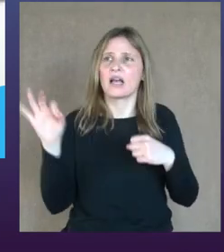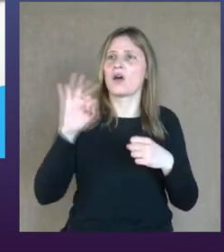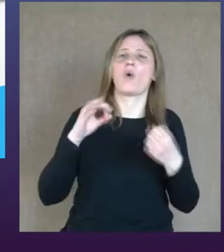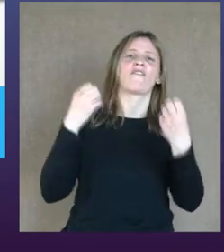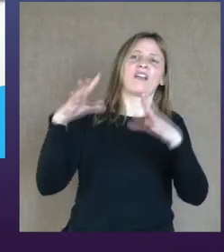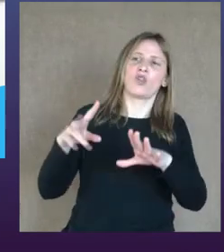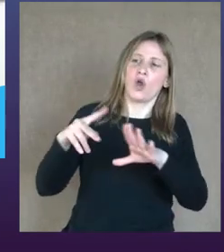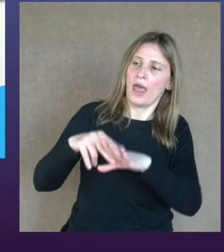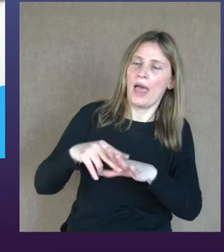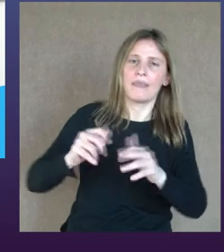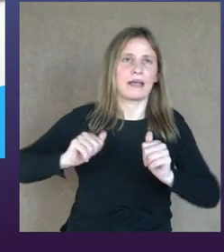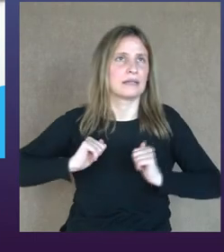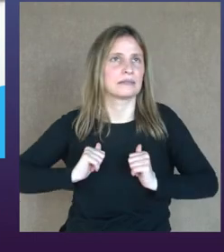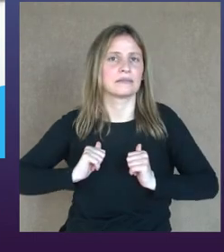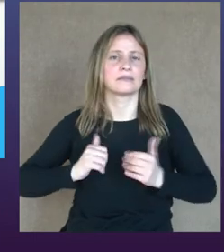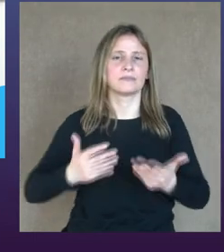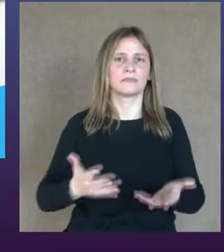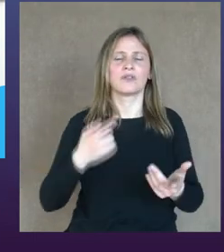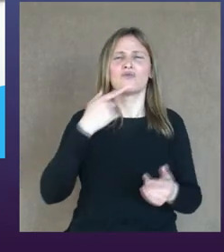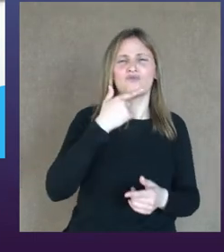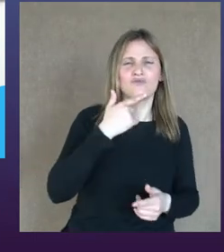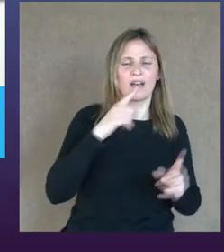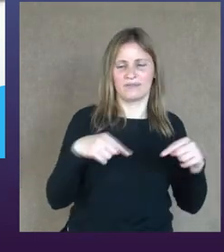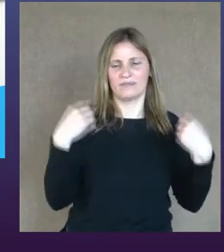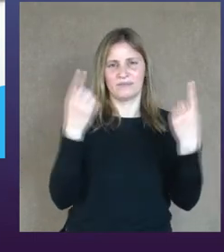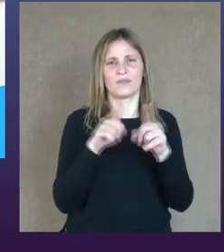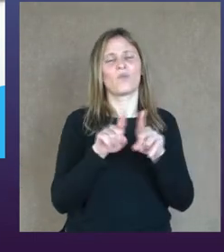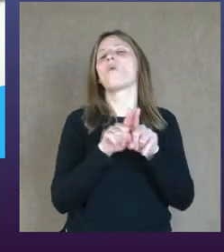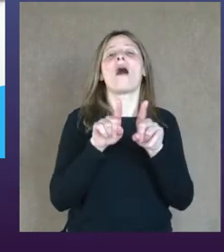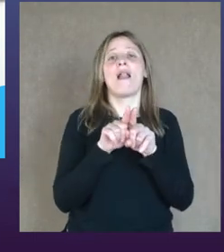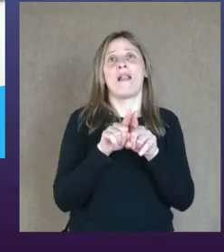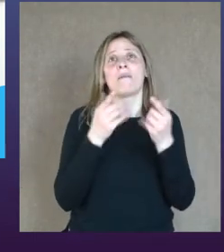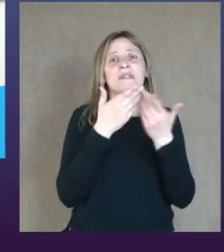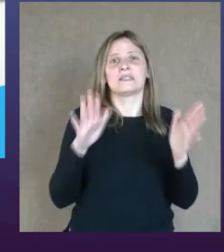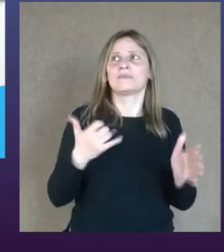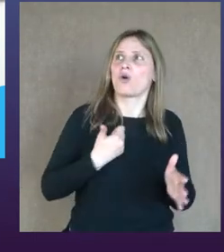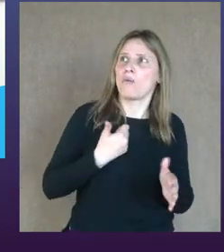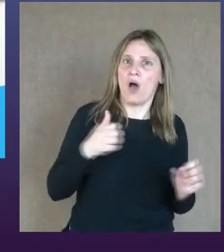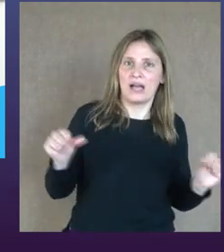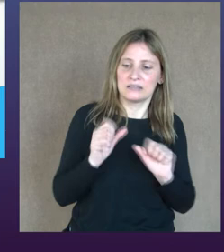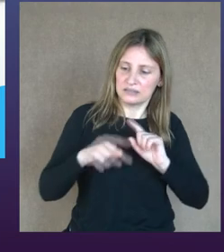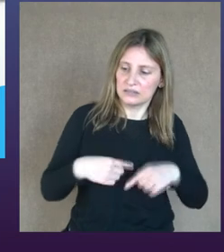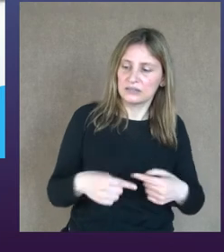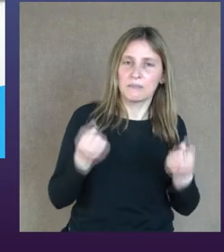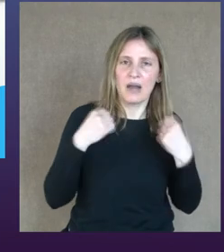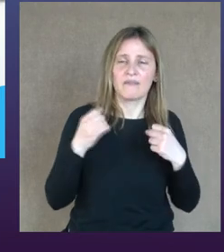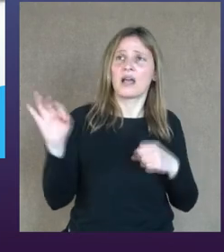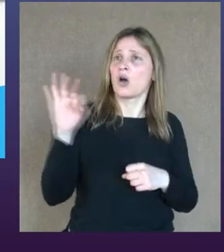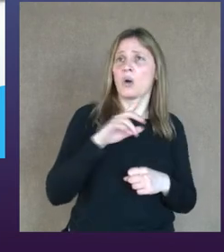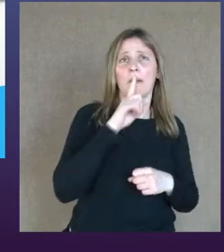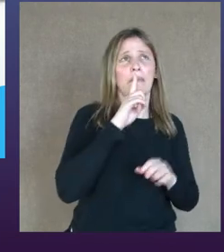poco, descansar, parar? Todas esas dudas creo que a todos nos planteó al principio esta situación totalmente